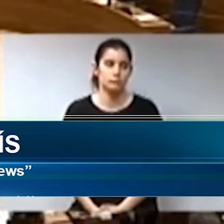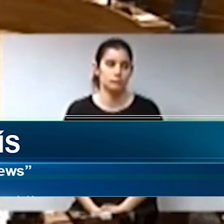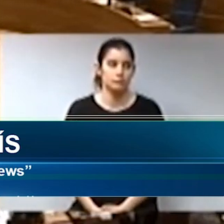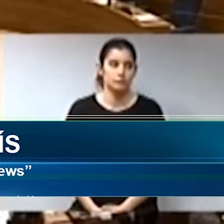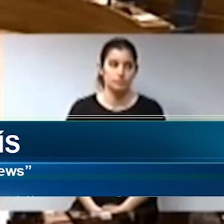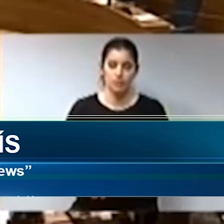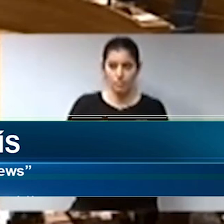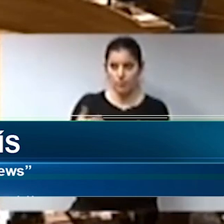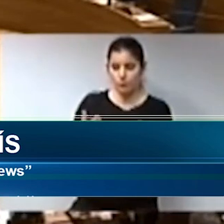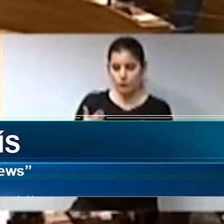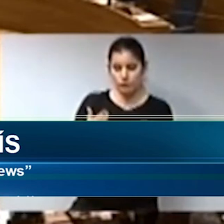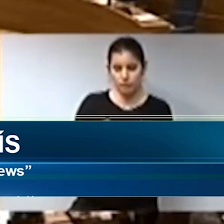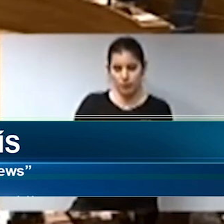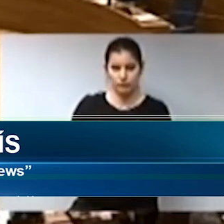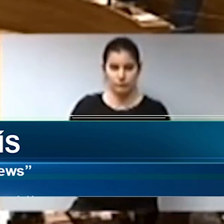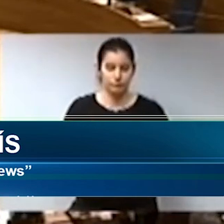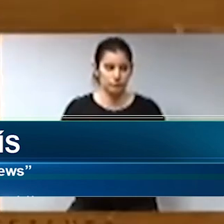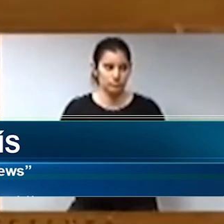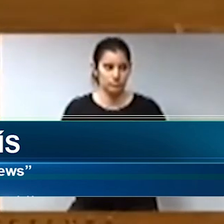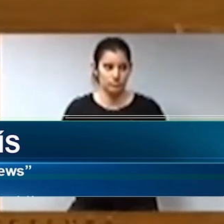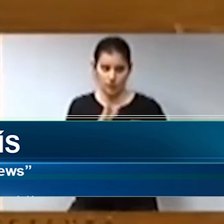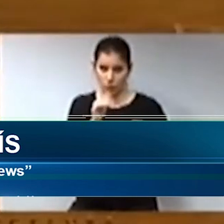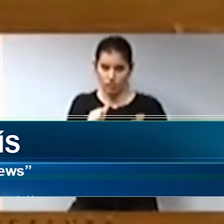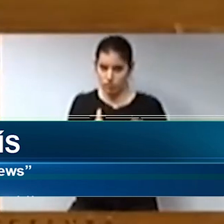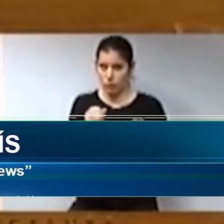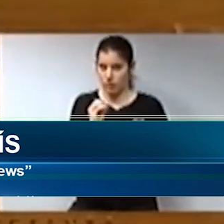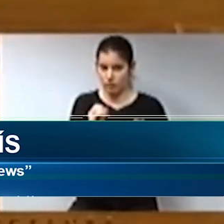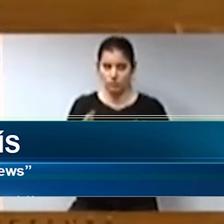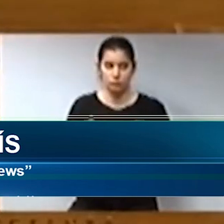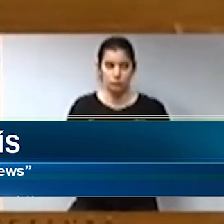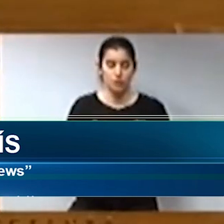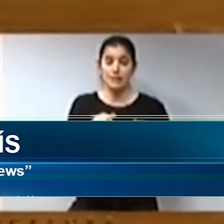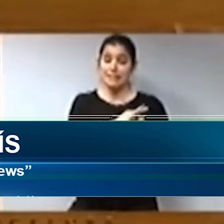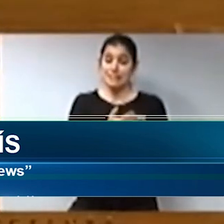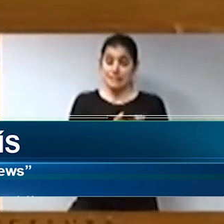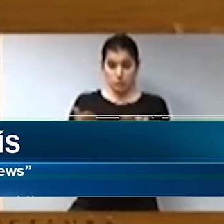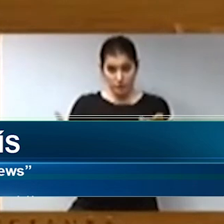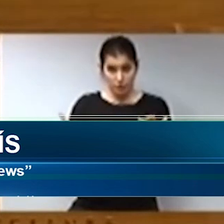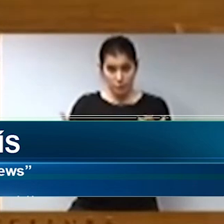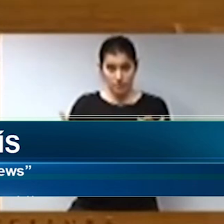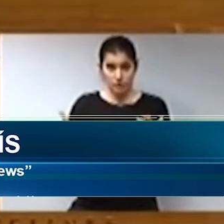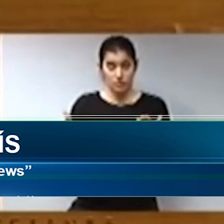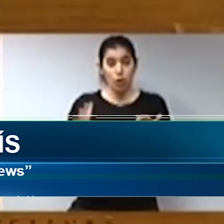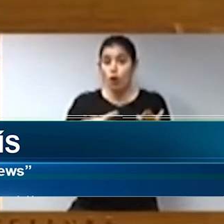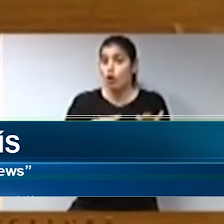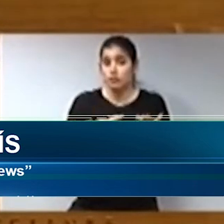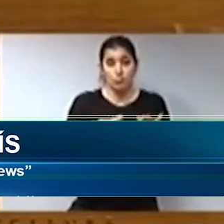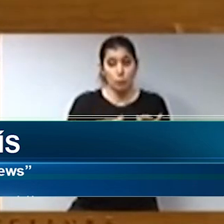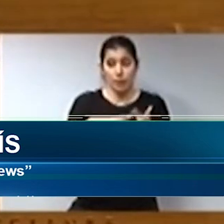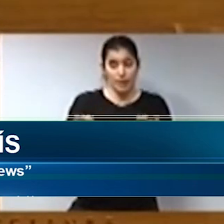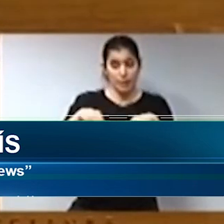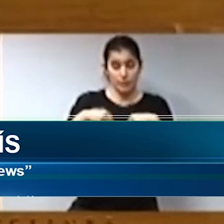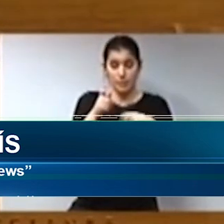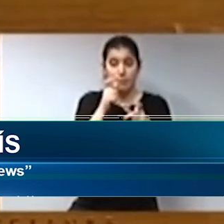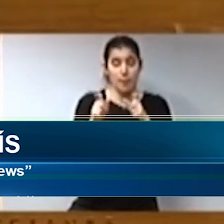desayunábamos que dirigentes del Partido Popular decían que ya habían entablado conversaciones serias con dirigentes de Ciudadanos para